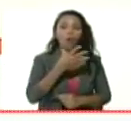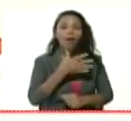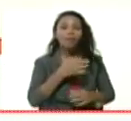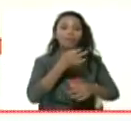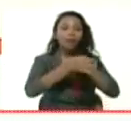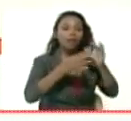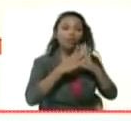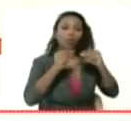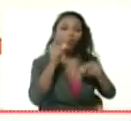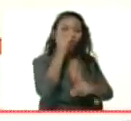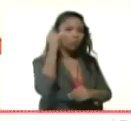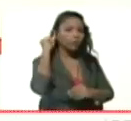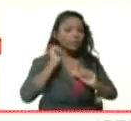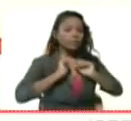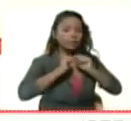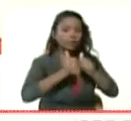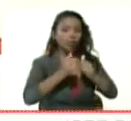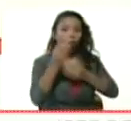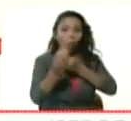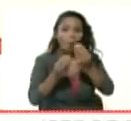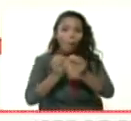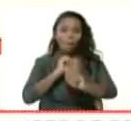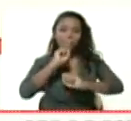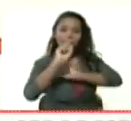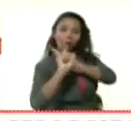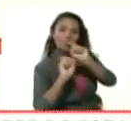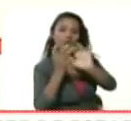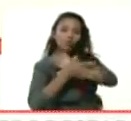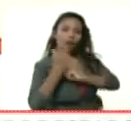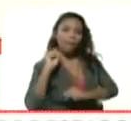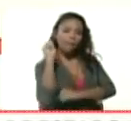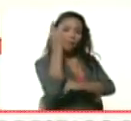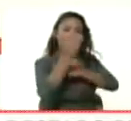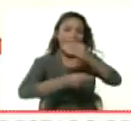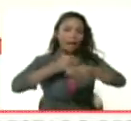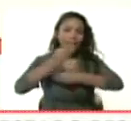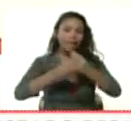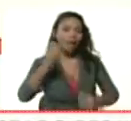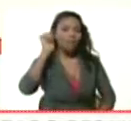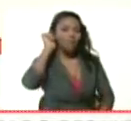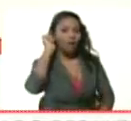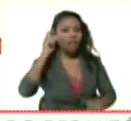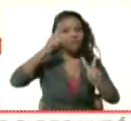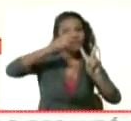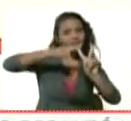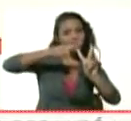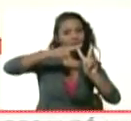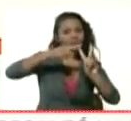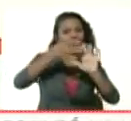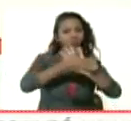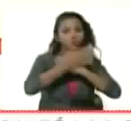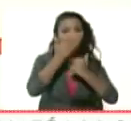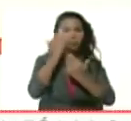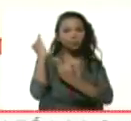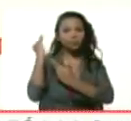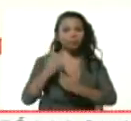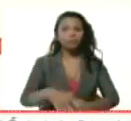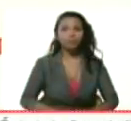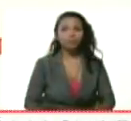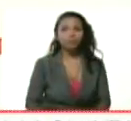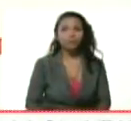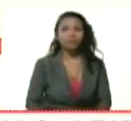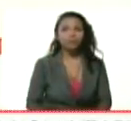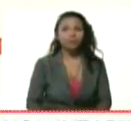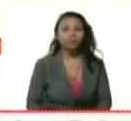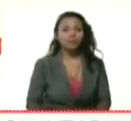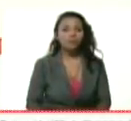todos. Iniciamos la ronda de preguntas y la primera la realiza Graya Casella por Venezolana de Televisión.